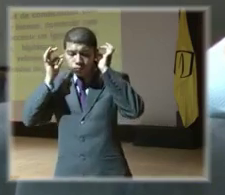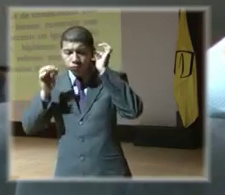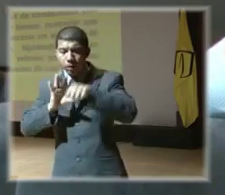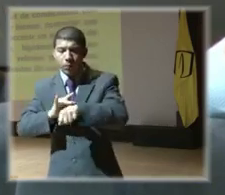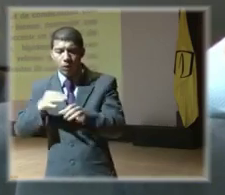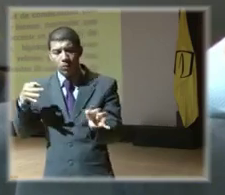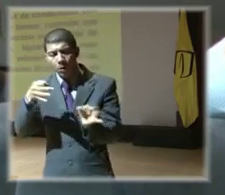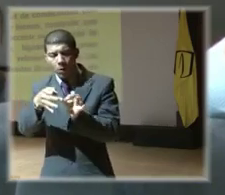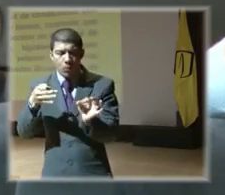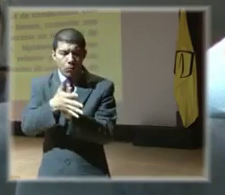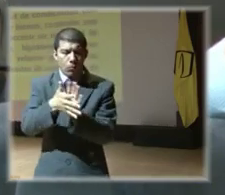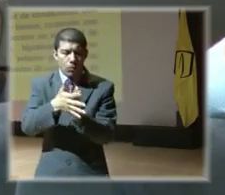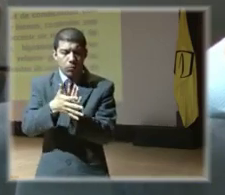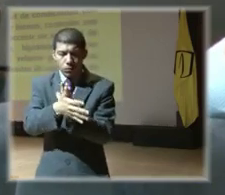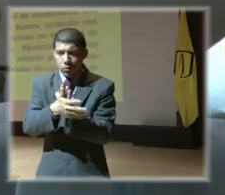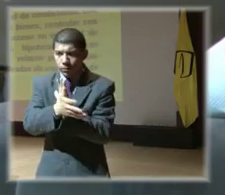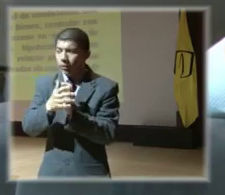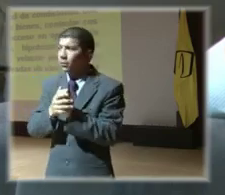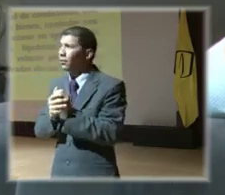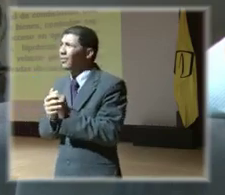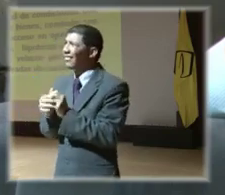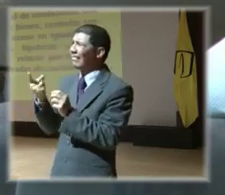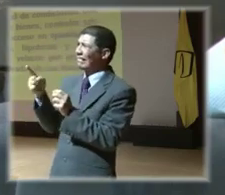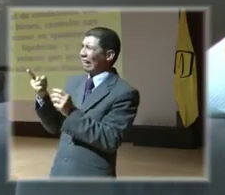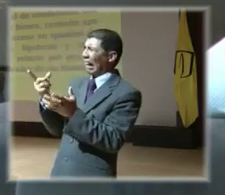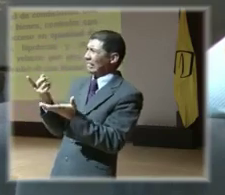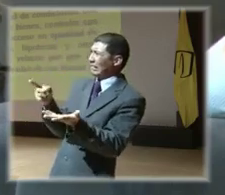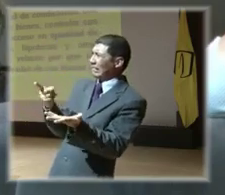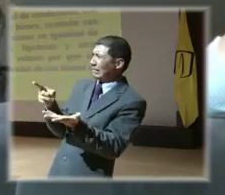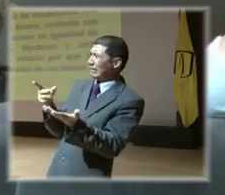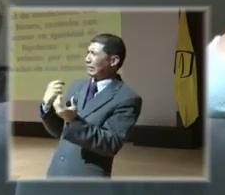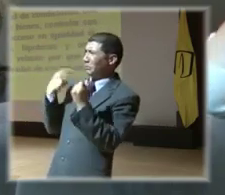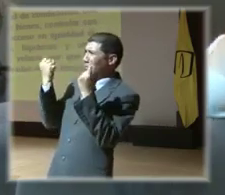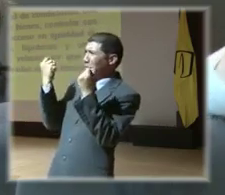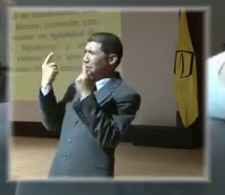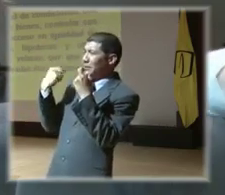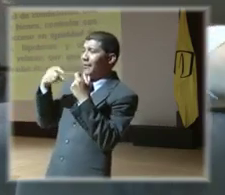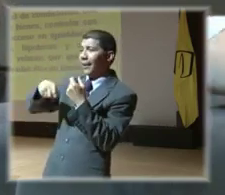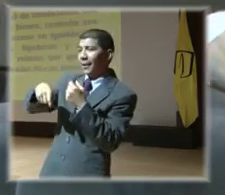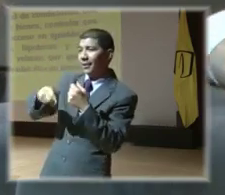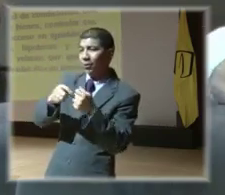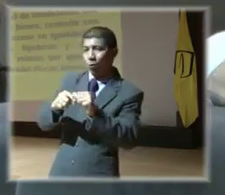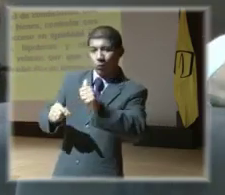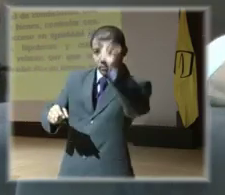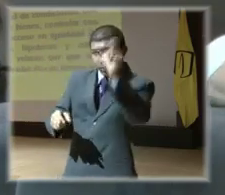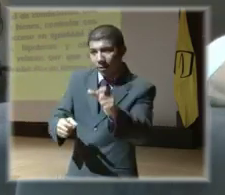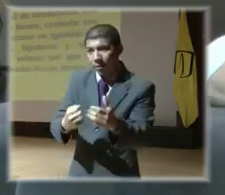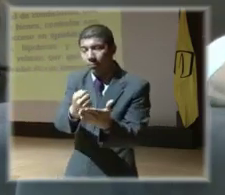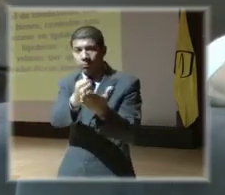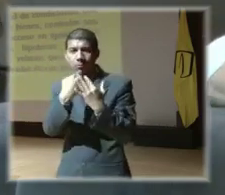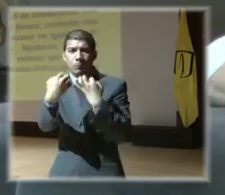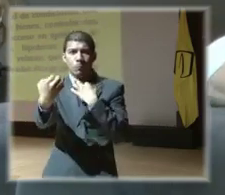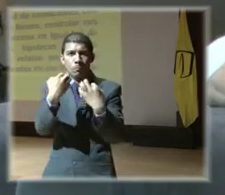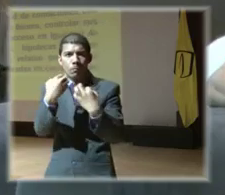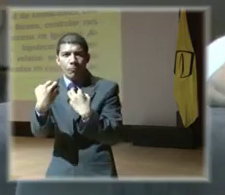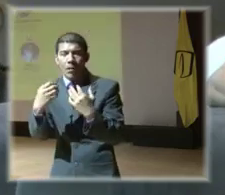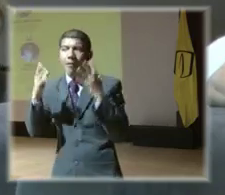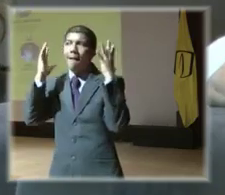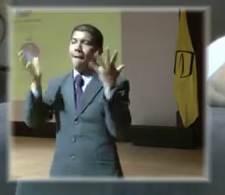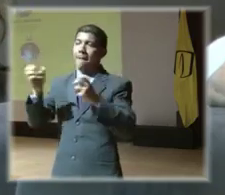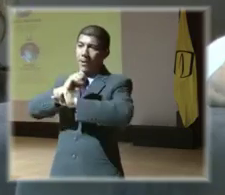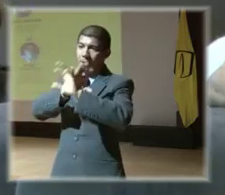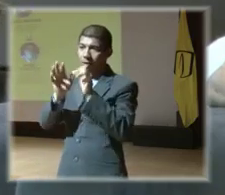llama consentimiento informado en Argentina, que es más desinformado que informado, pero bueno, va a tener que también, además del